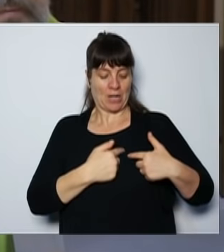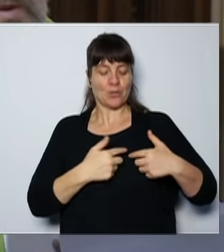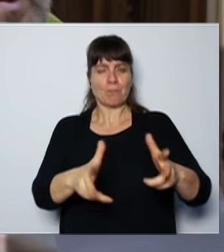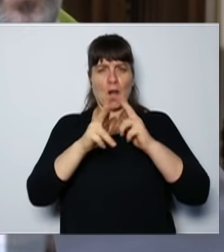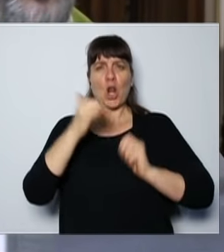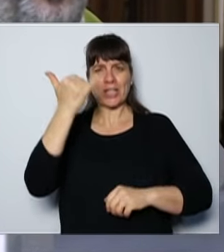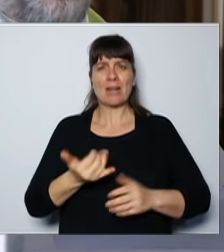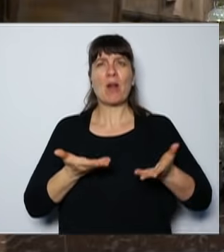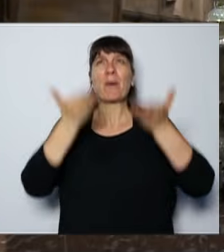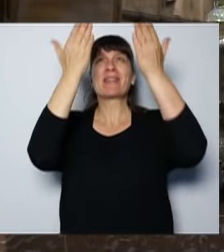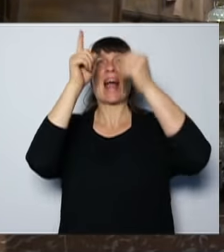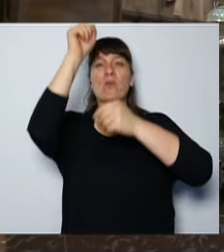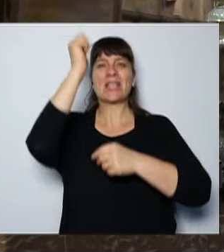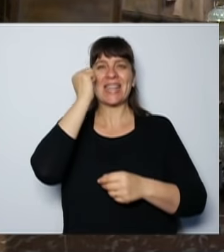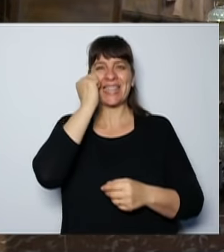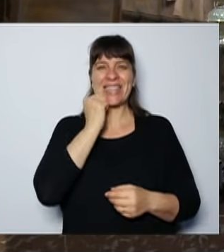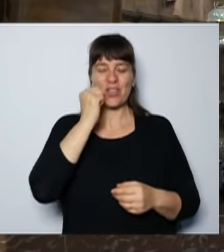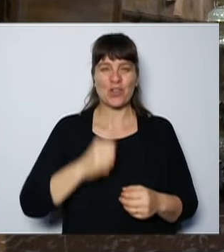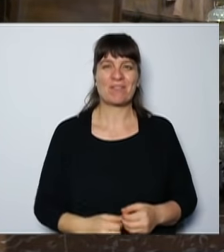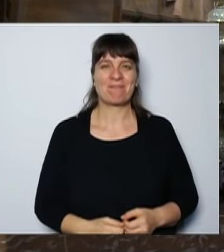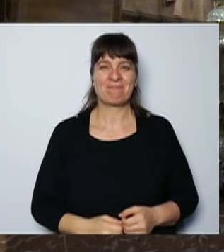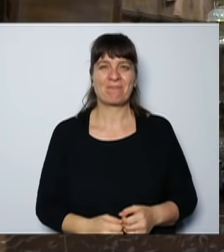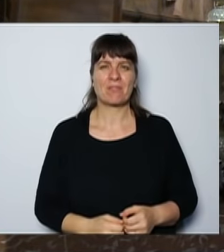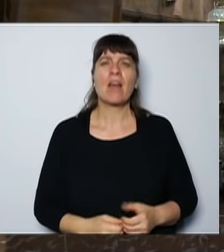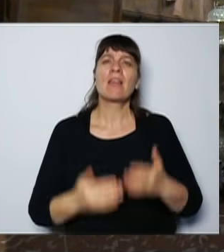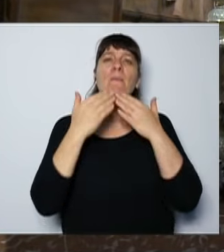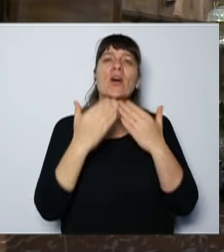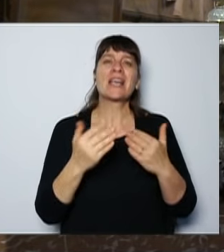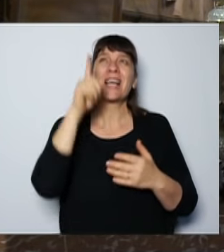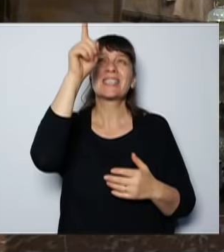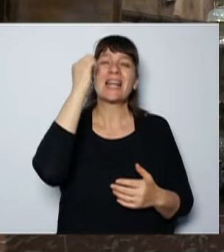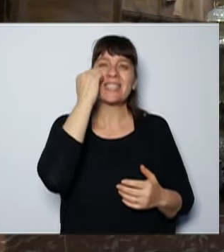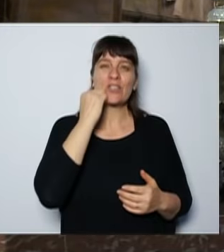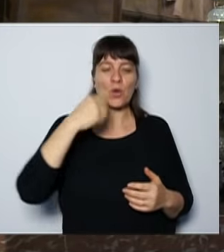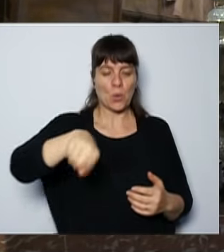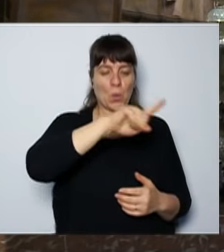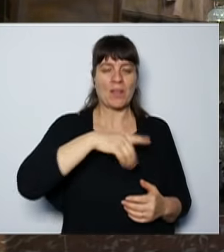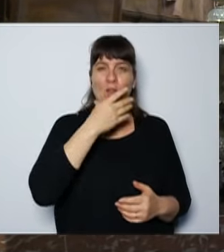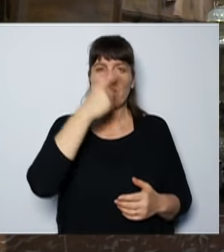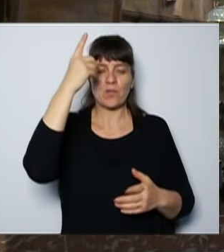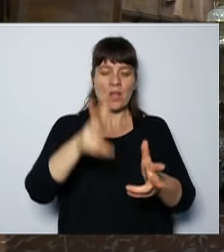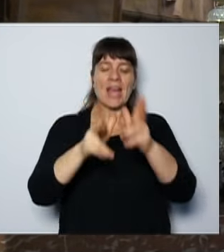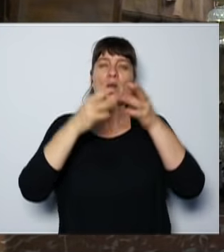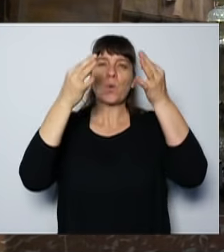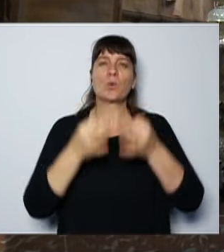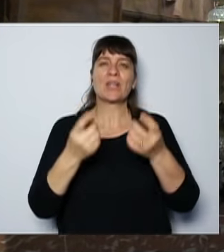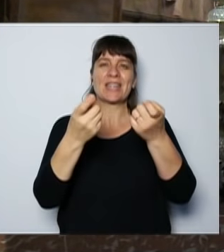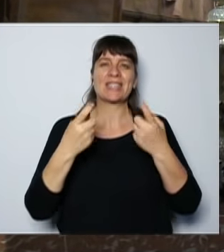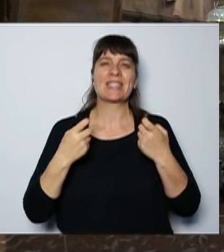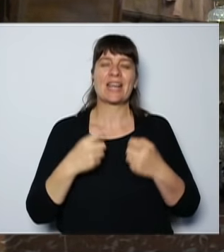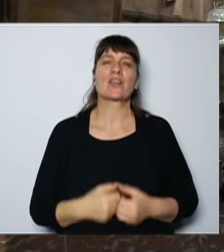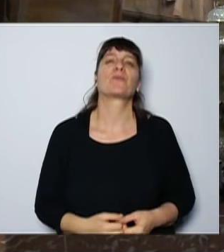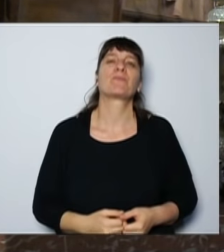el corazón. Lo tenemos levantado hacia el Señor. Demos gracias al Señor nuestro Dios. Es justo